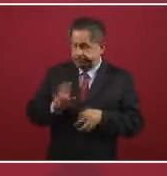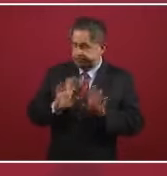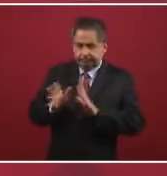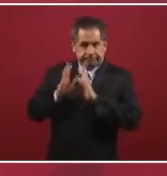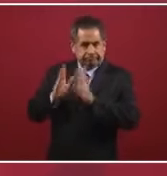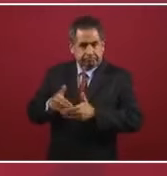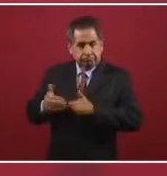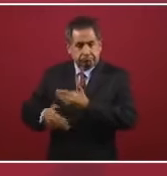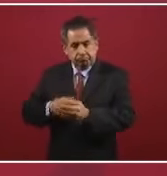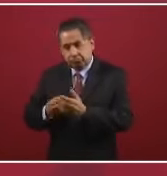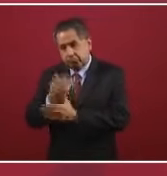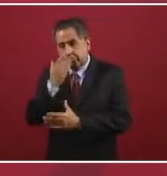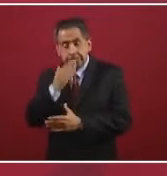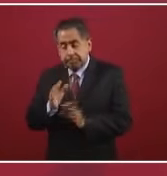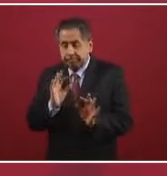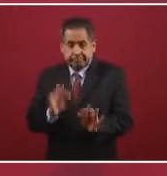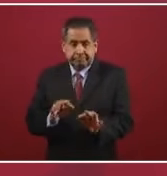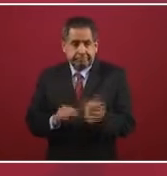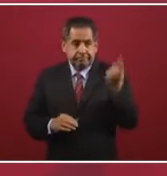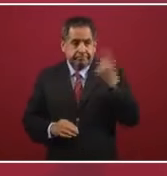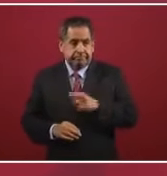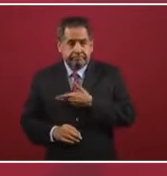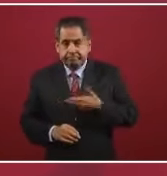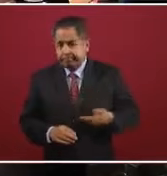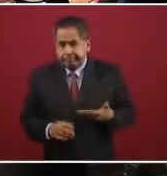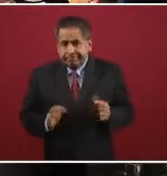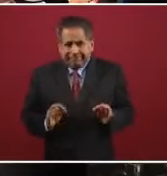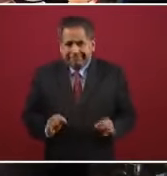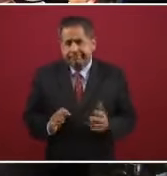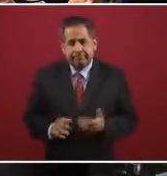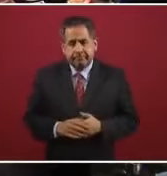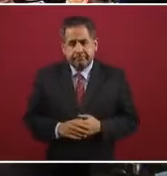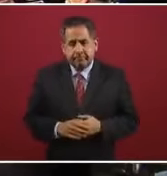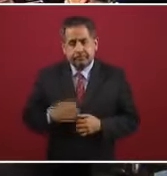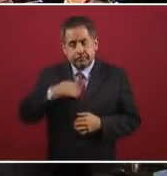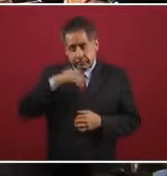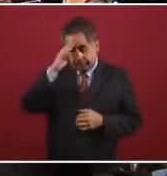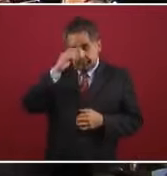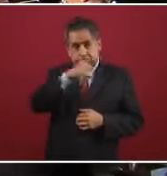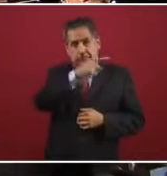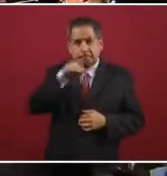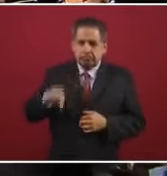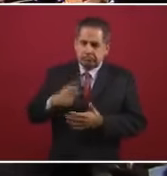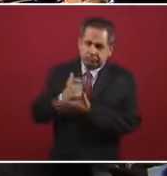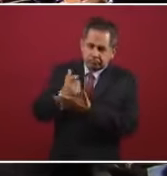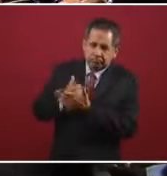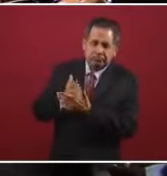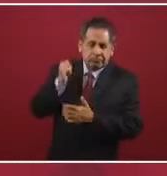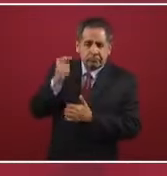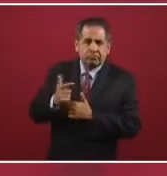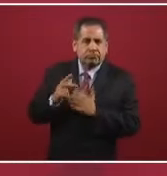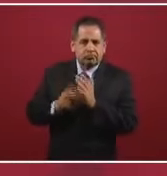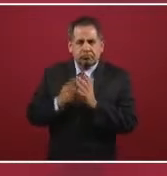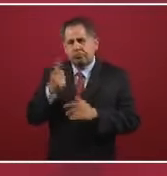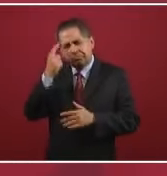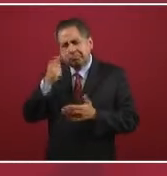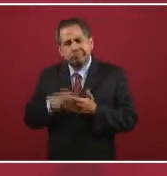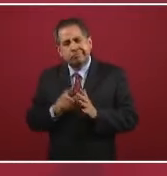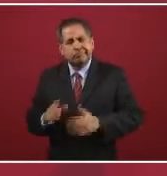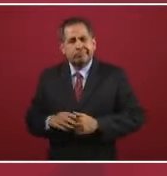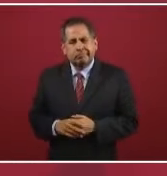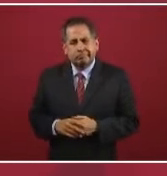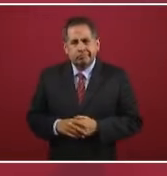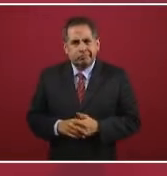y a lo que nos ordenó el presidente. No espero que haya una amenaza arancelaria el día martes porque no